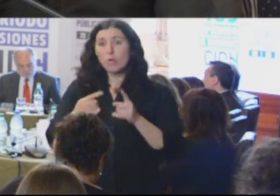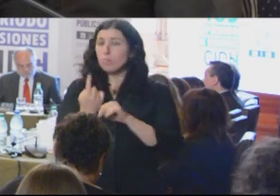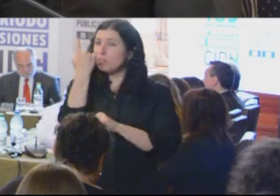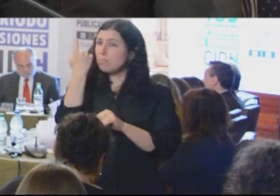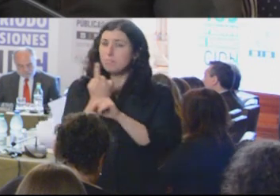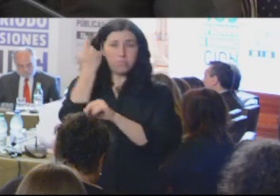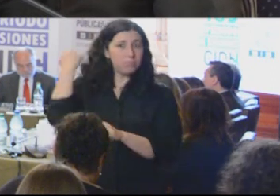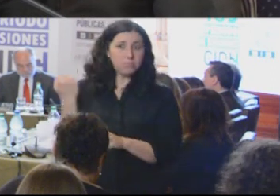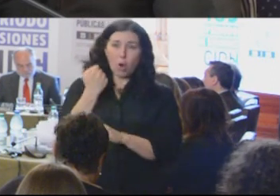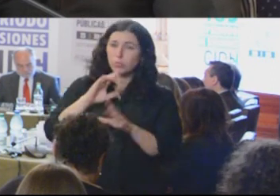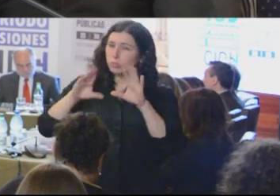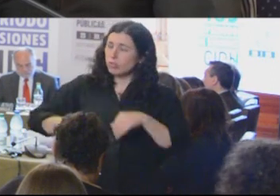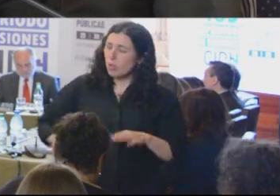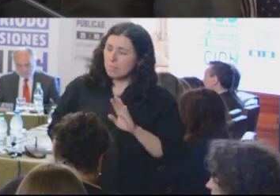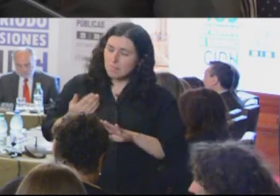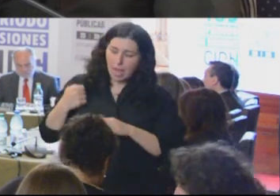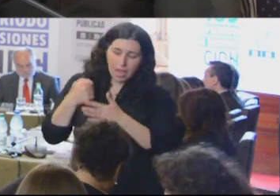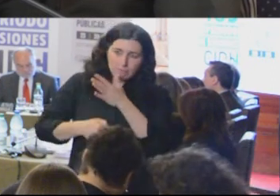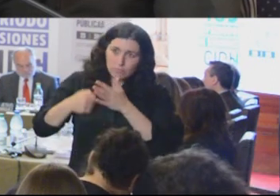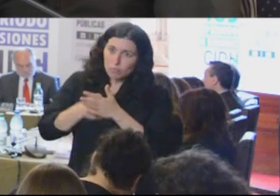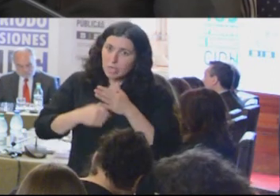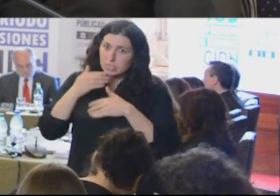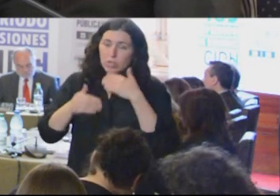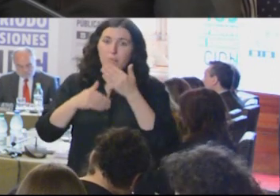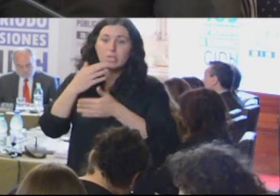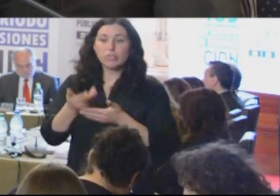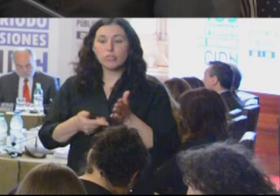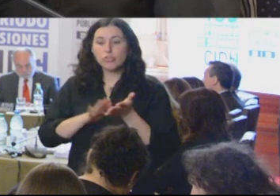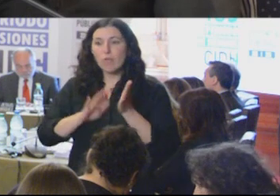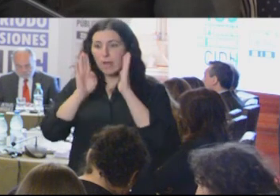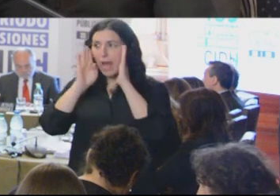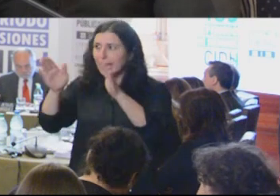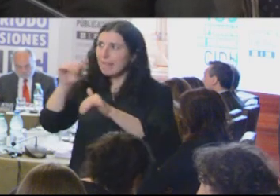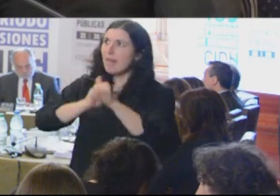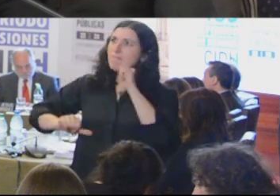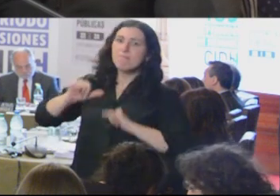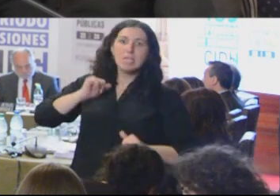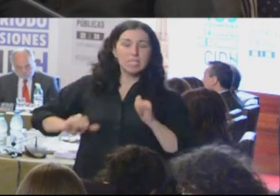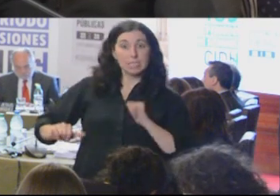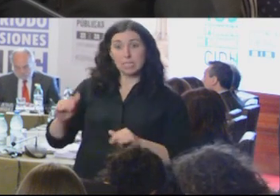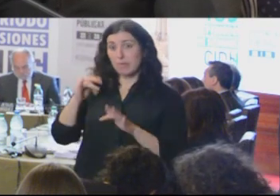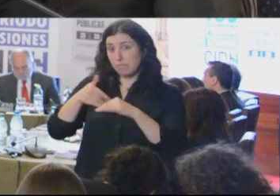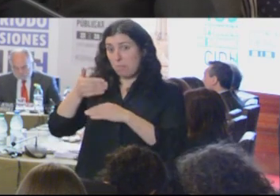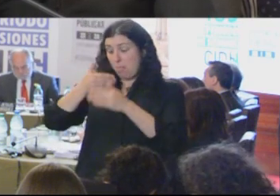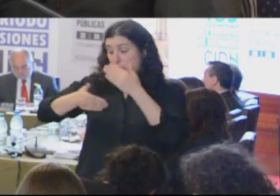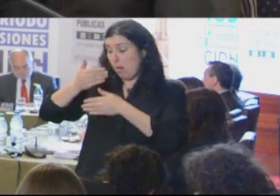de todo el esfuerzo de este proceso y es la atención de las víctimas si hay algún proceso en la historia contemporánea orientado